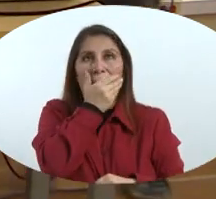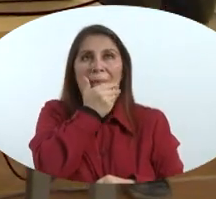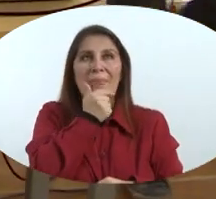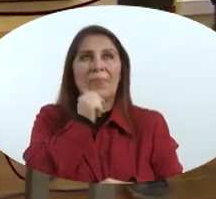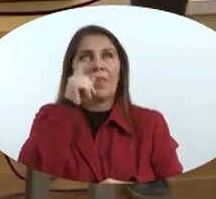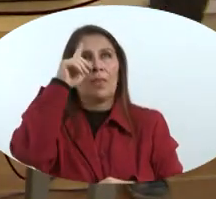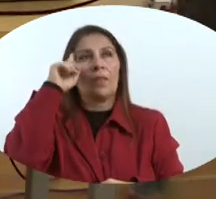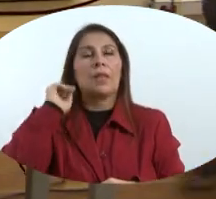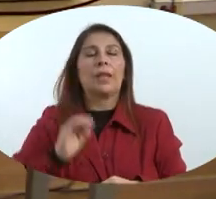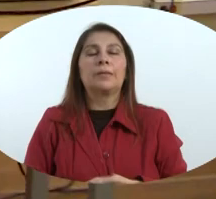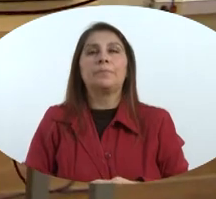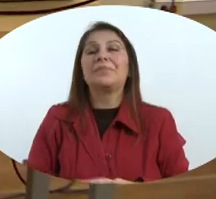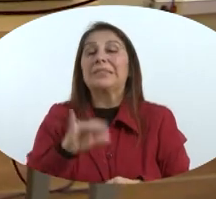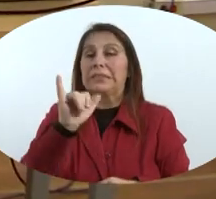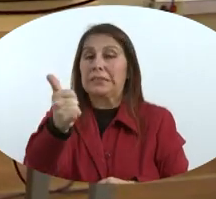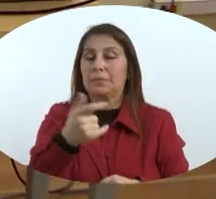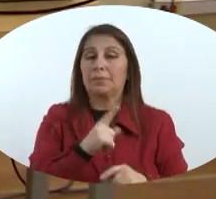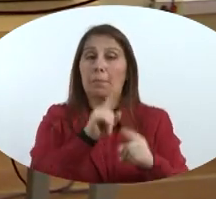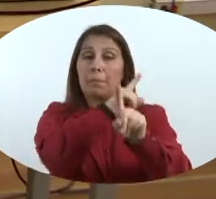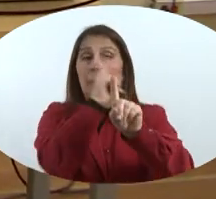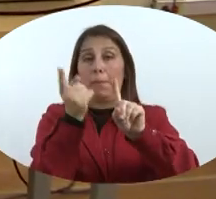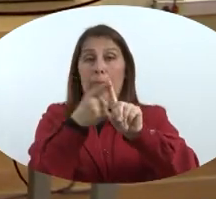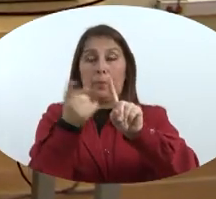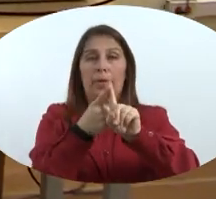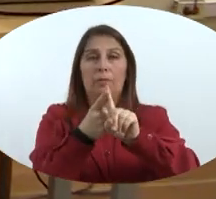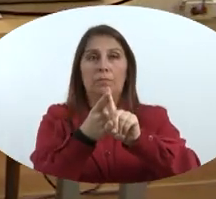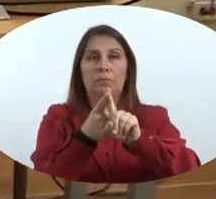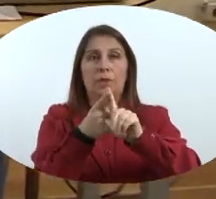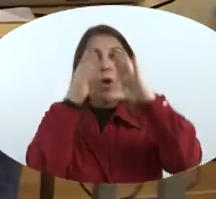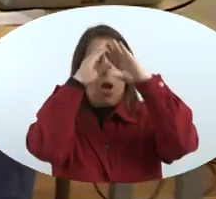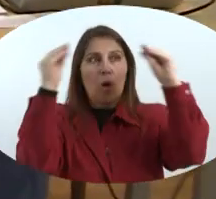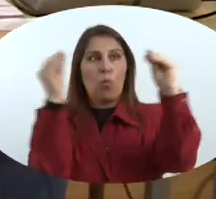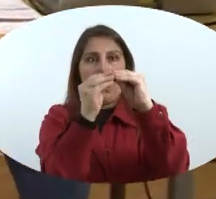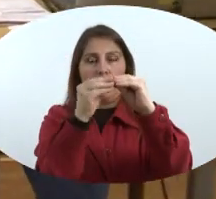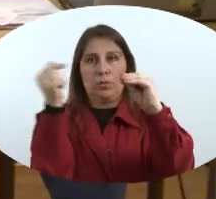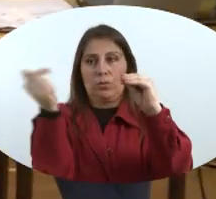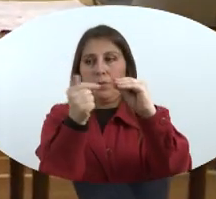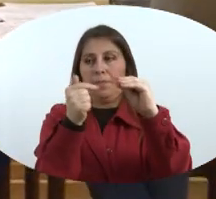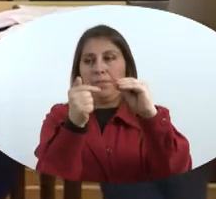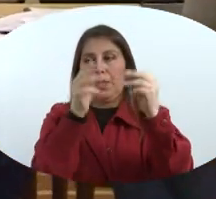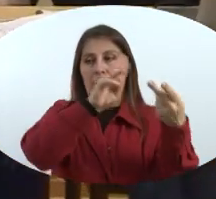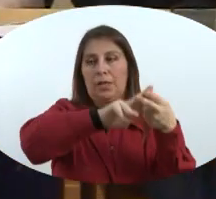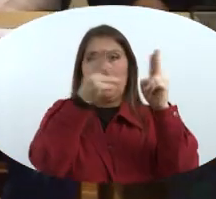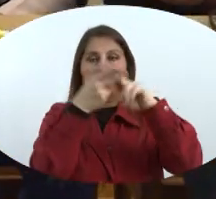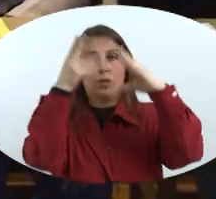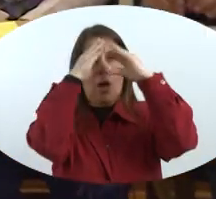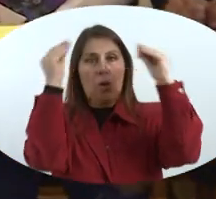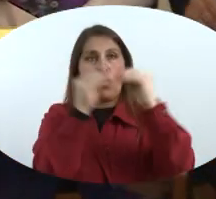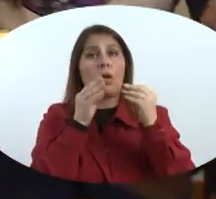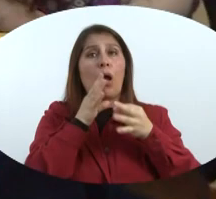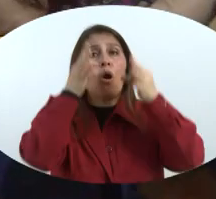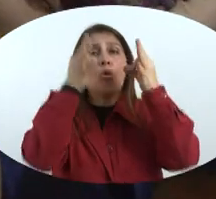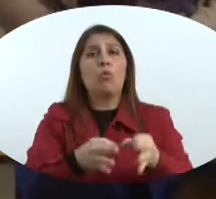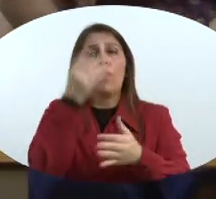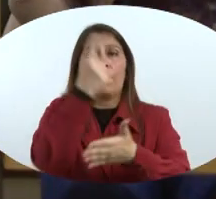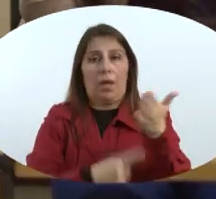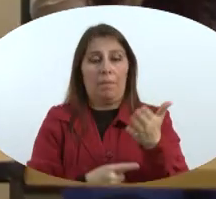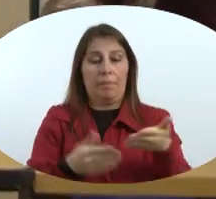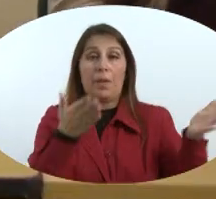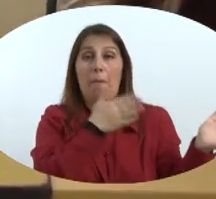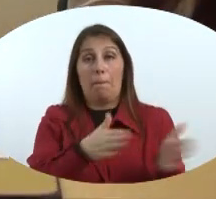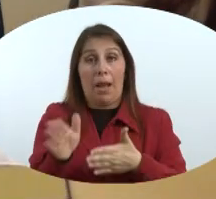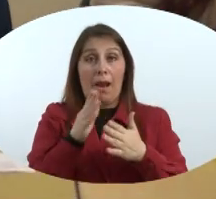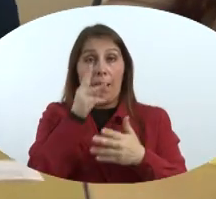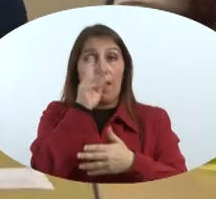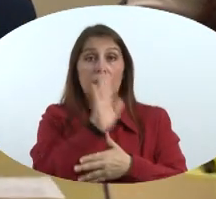primero bueno primero la parte de los acuerdos entonces respecto a los acuerdos que se ha cumplido pues si en el